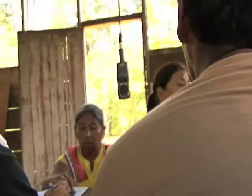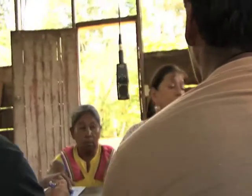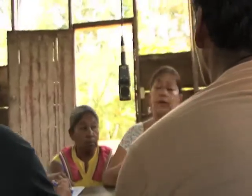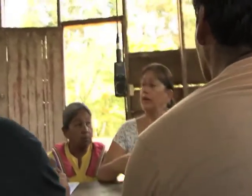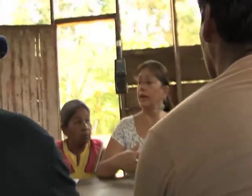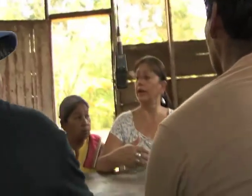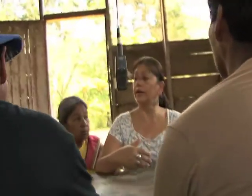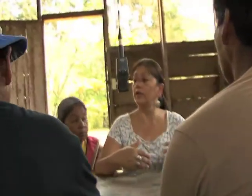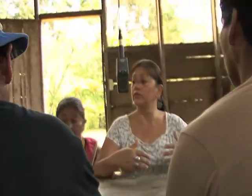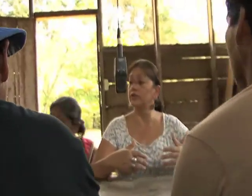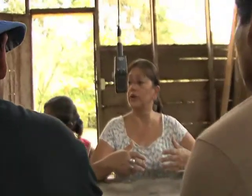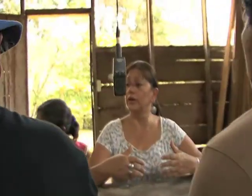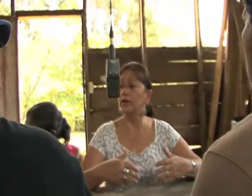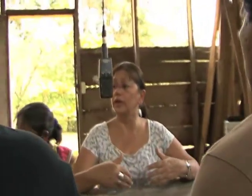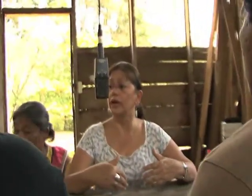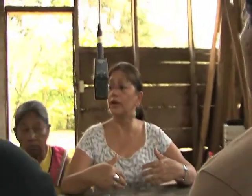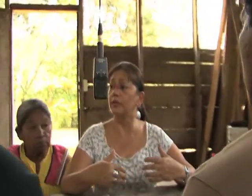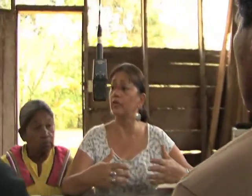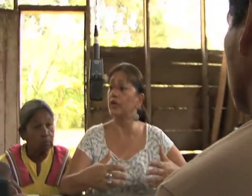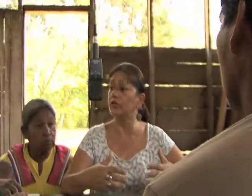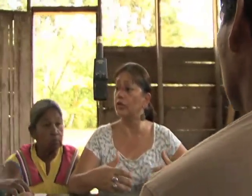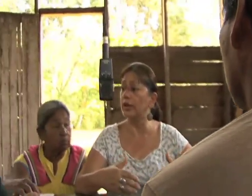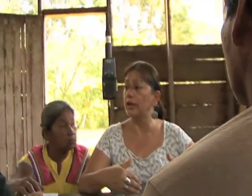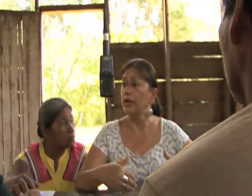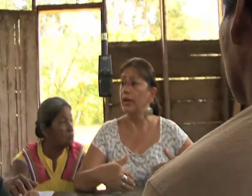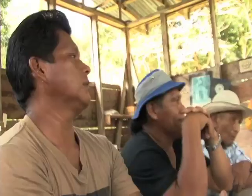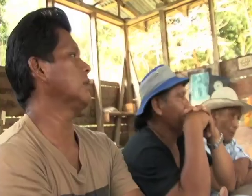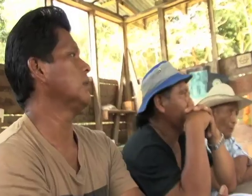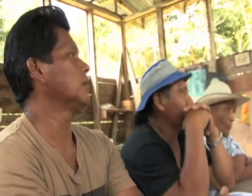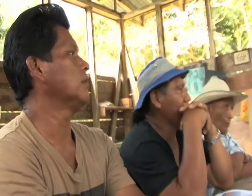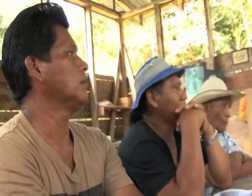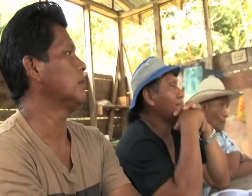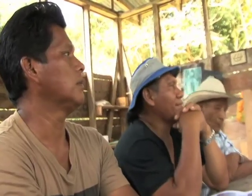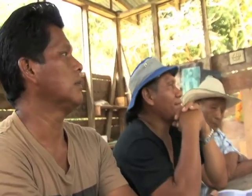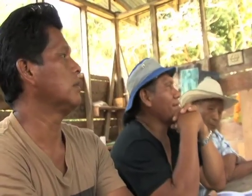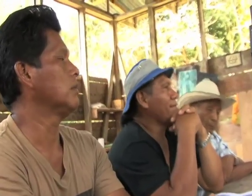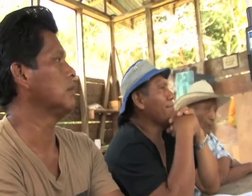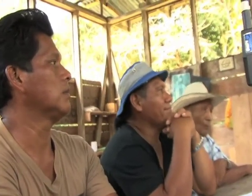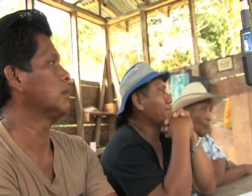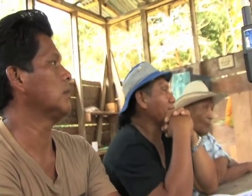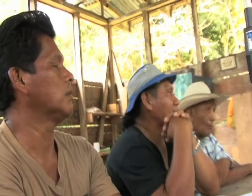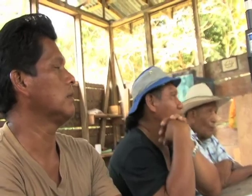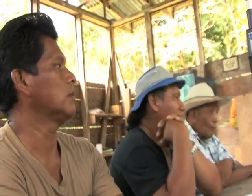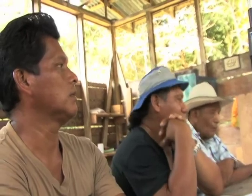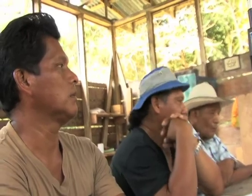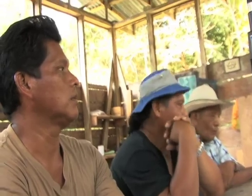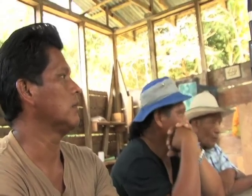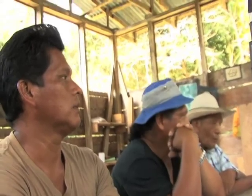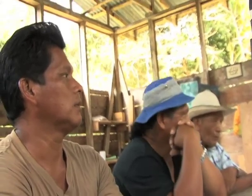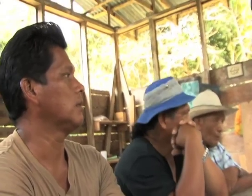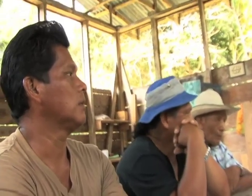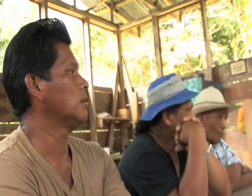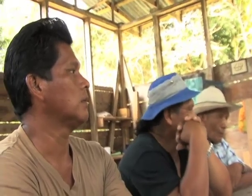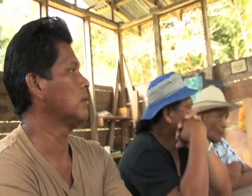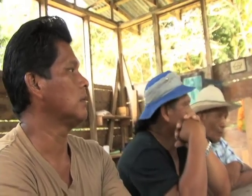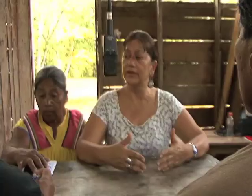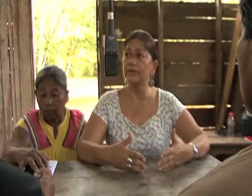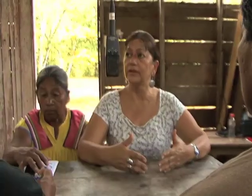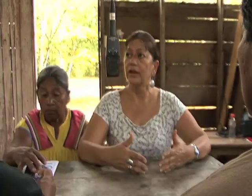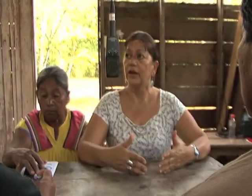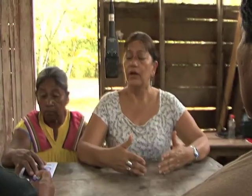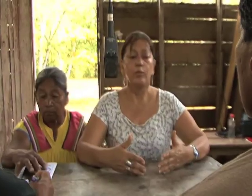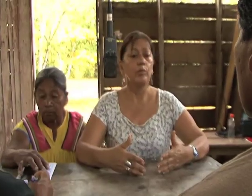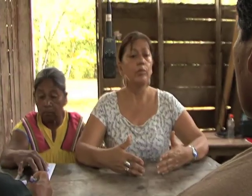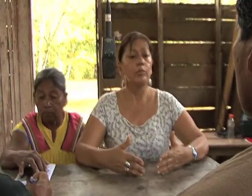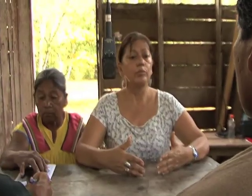estuvieron en esa lucha y en ese proceso de obtener la cédula de identidad como